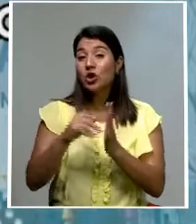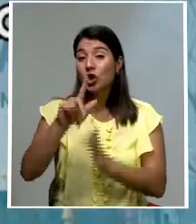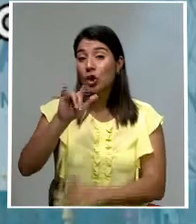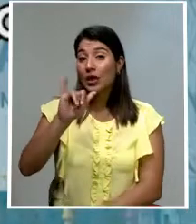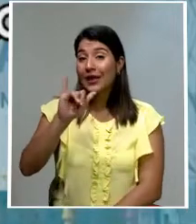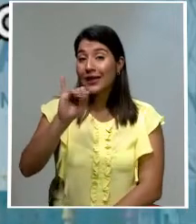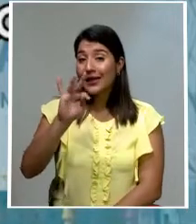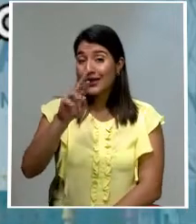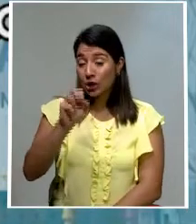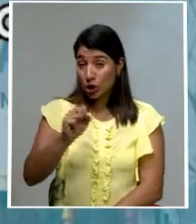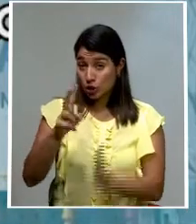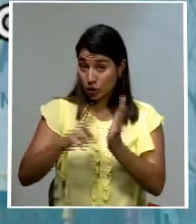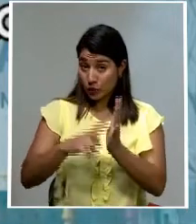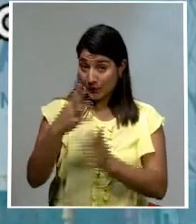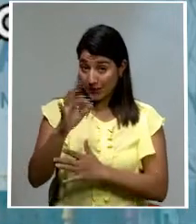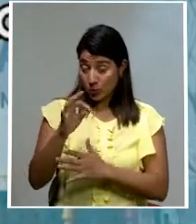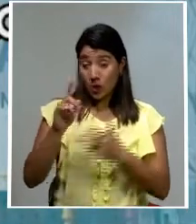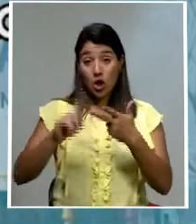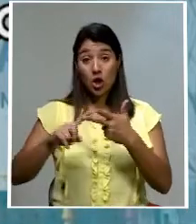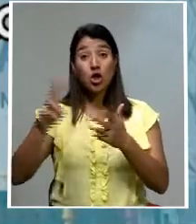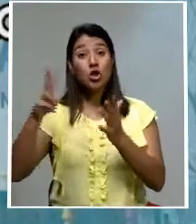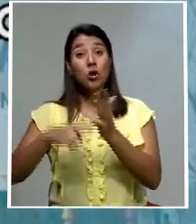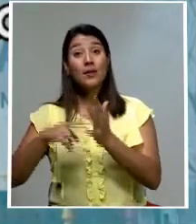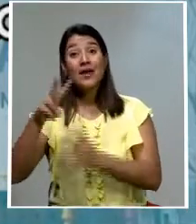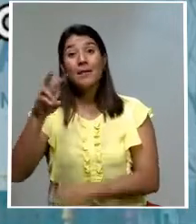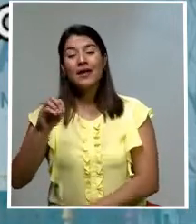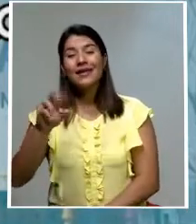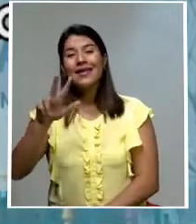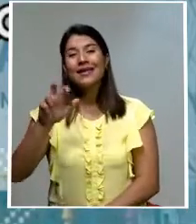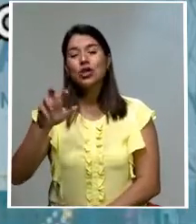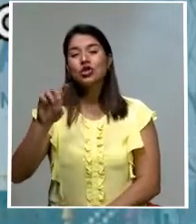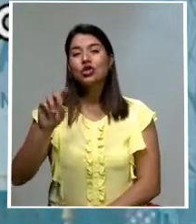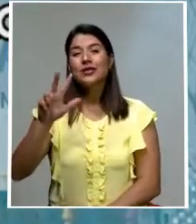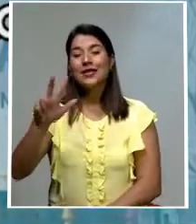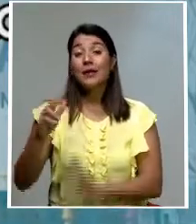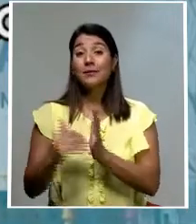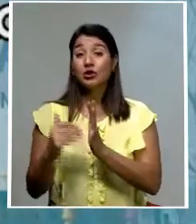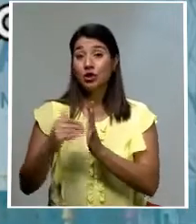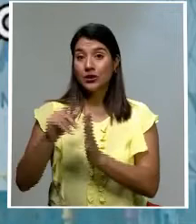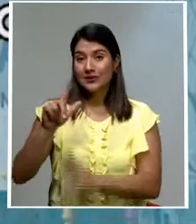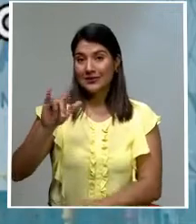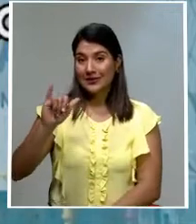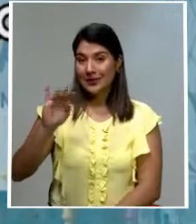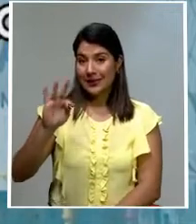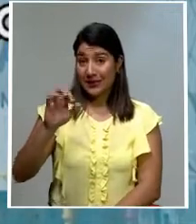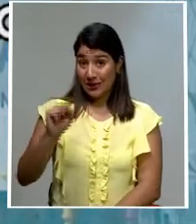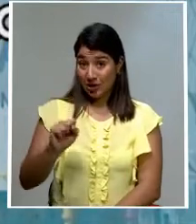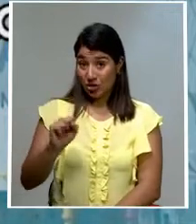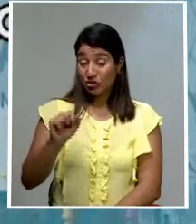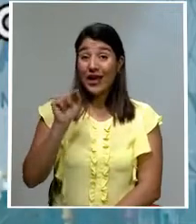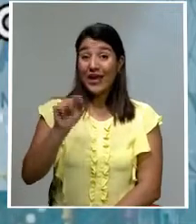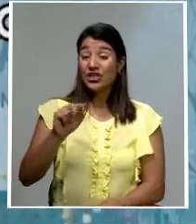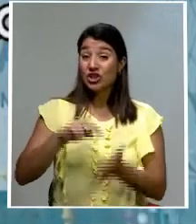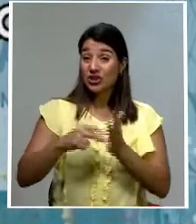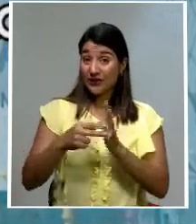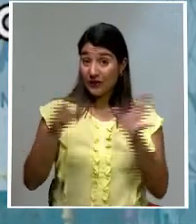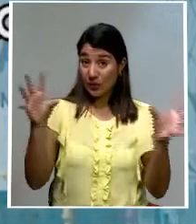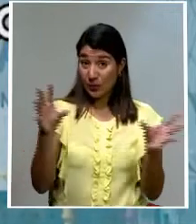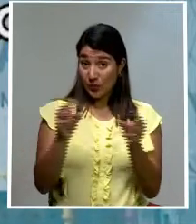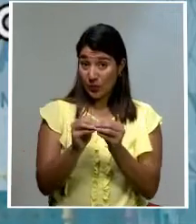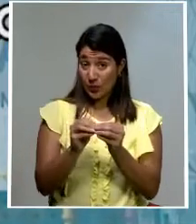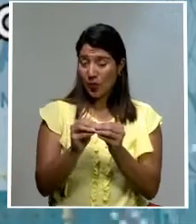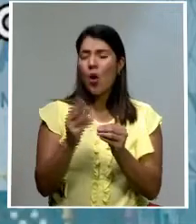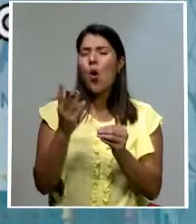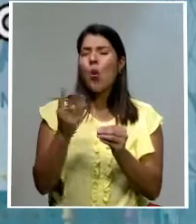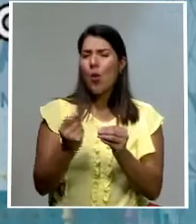año 2019 y para el 2020 fueron 383 millones de litros. Esto representa para los 3 años